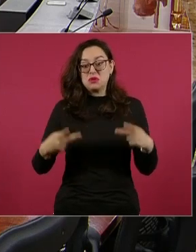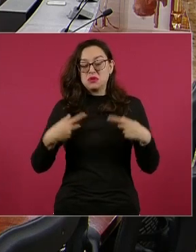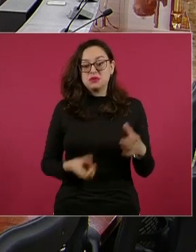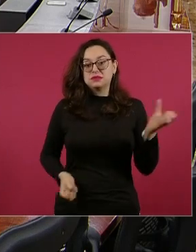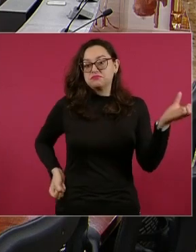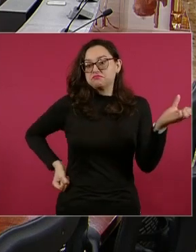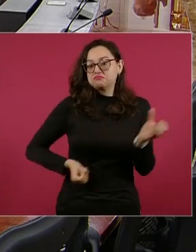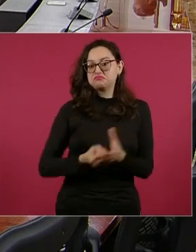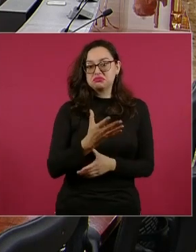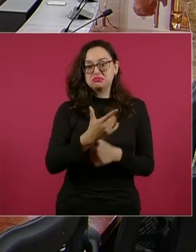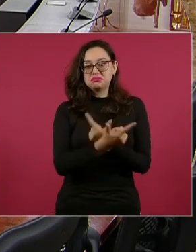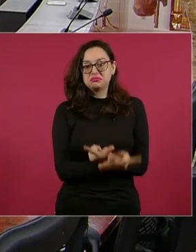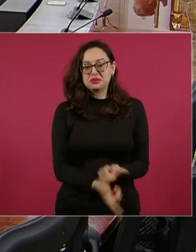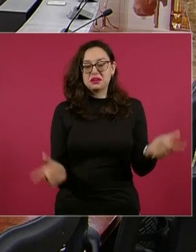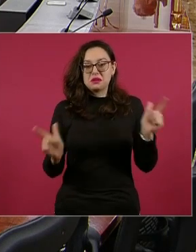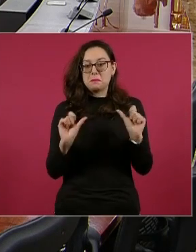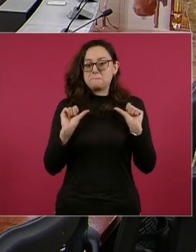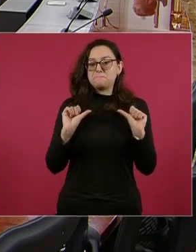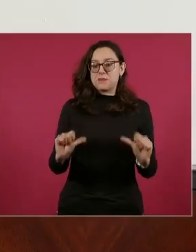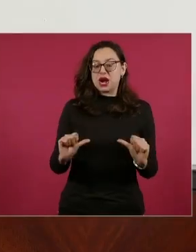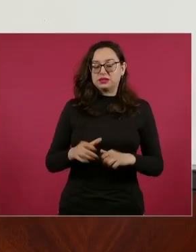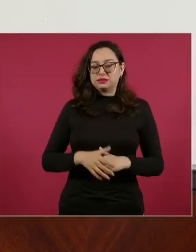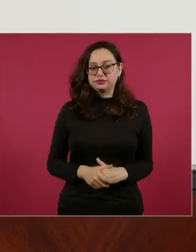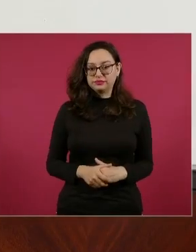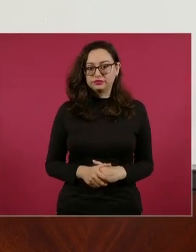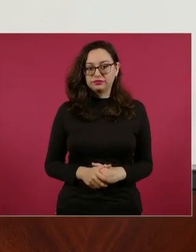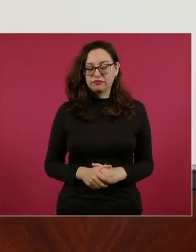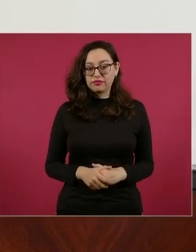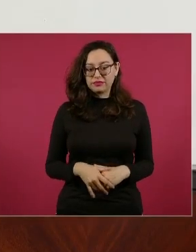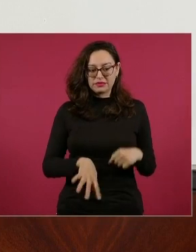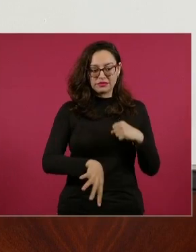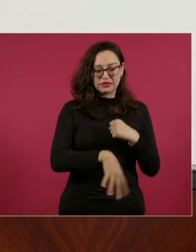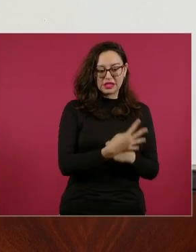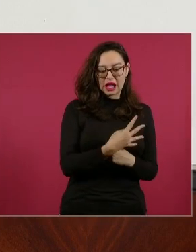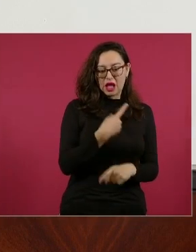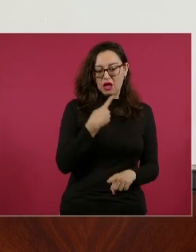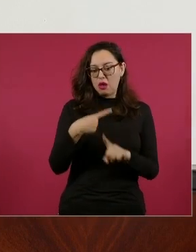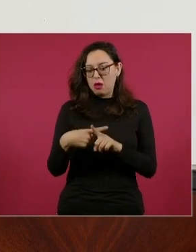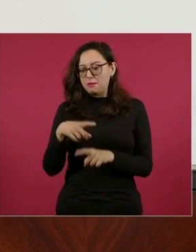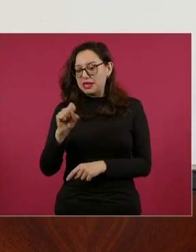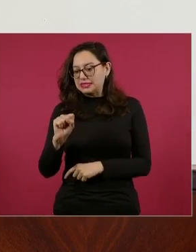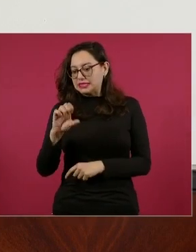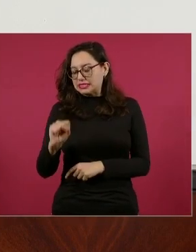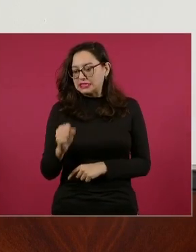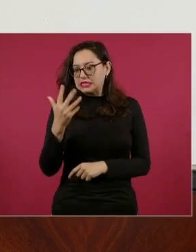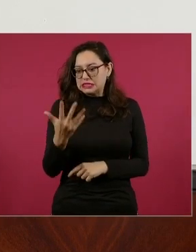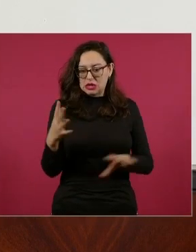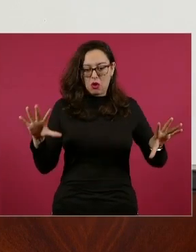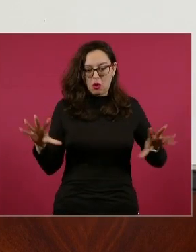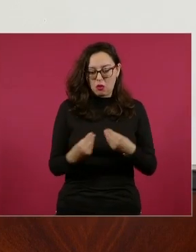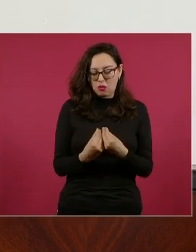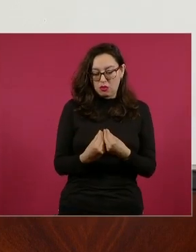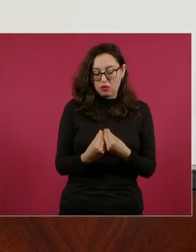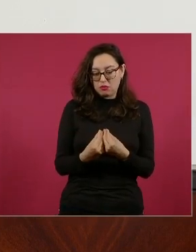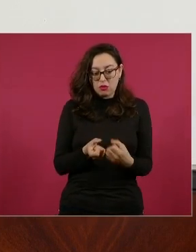Y resulta que del total sí hay elementos de prueba